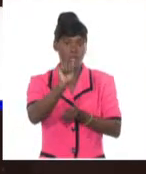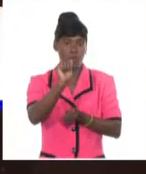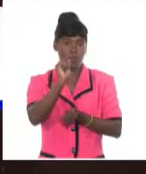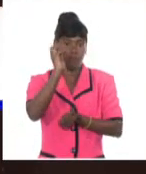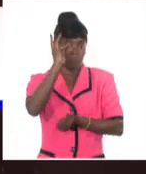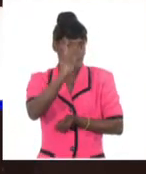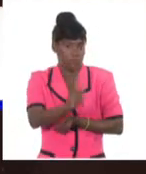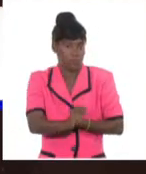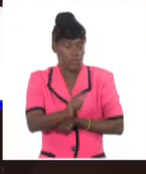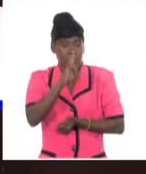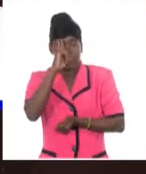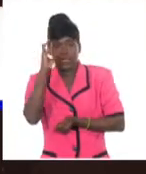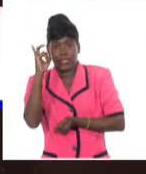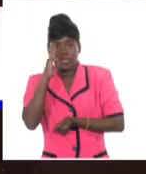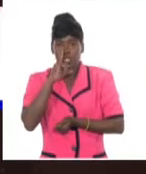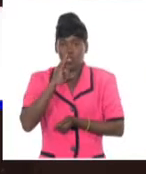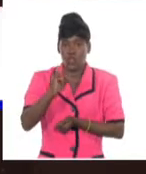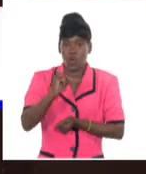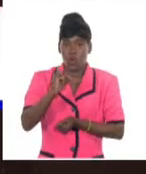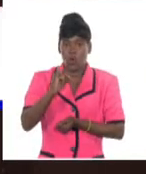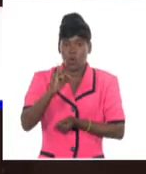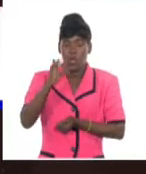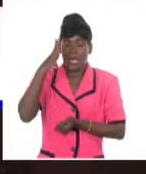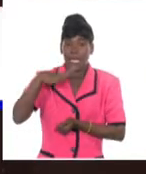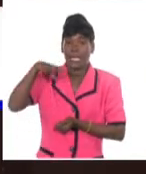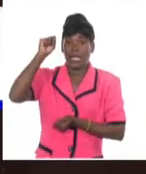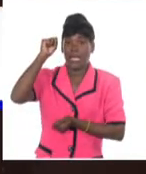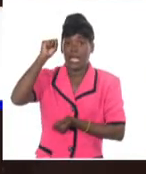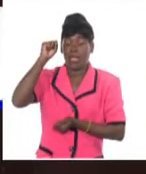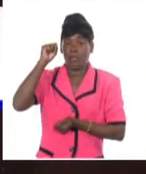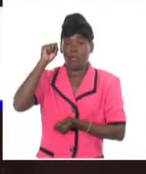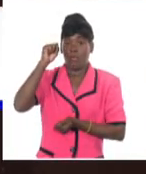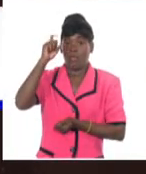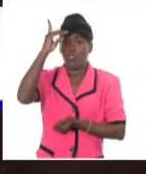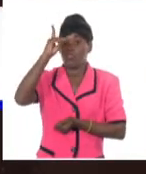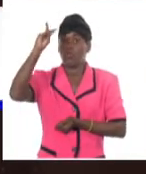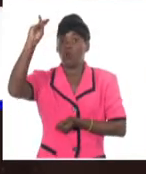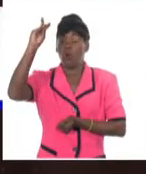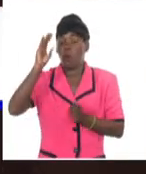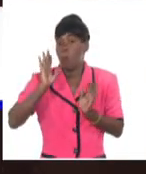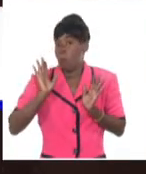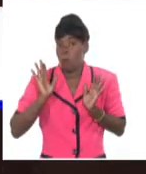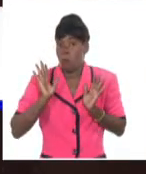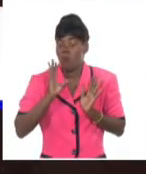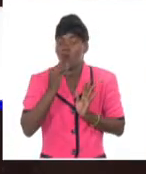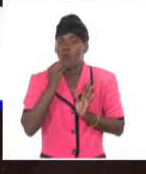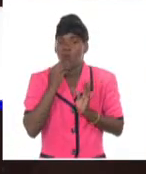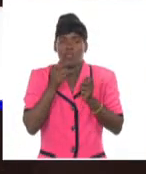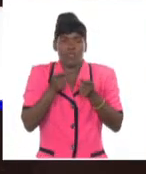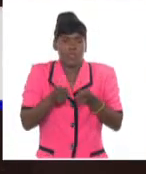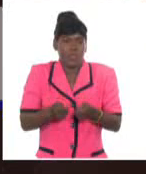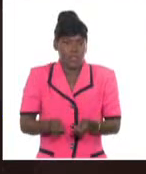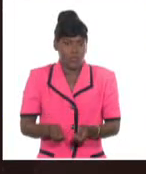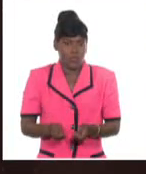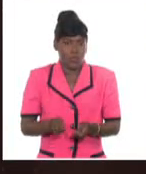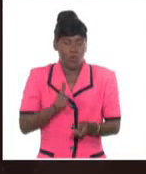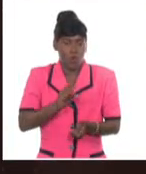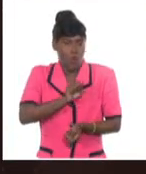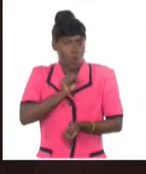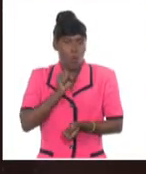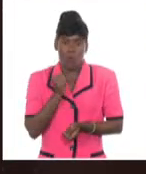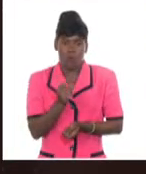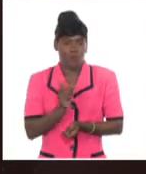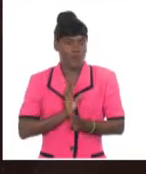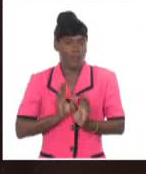actor social importante y de tener también una espiritualidad propia sin necesariamente